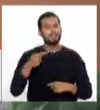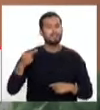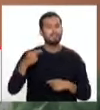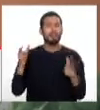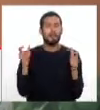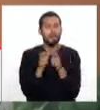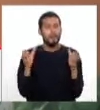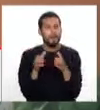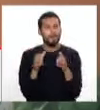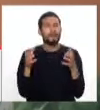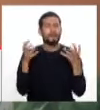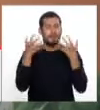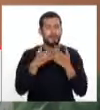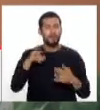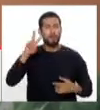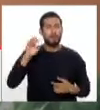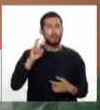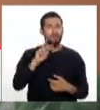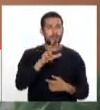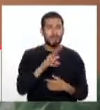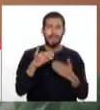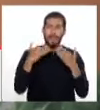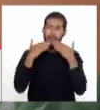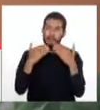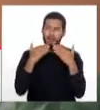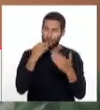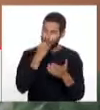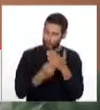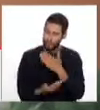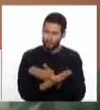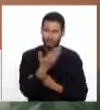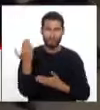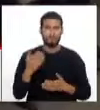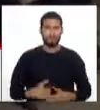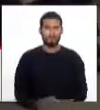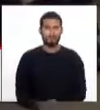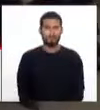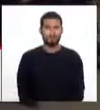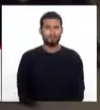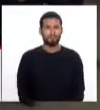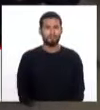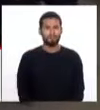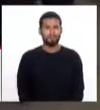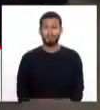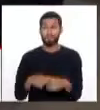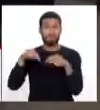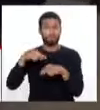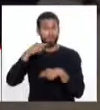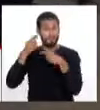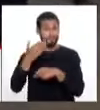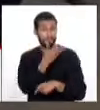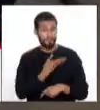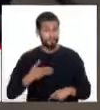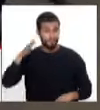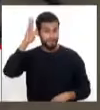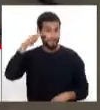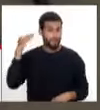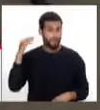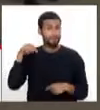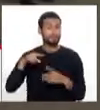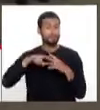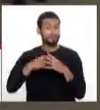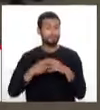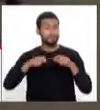la MIPE 2023. Muchas gracias y buenos días. Gracias. Y de esta manera, como lo señala la presidenta Dina Boluarte,